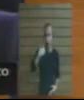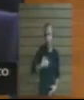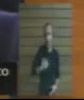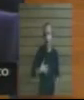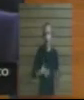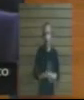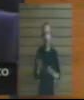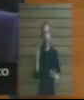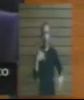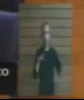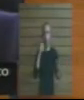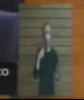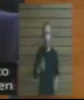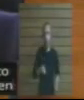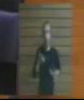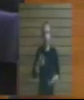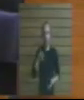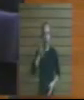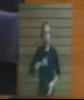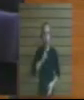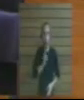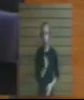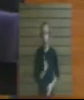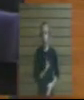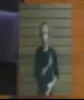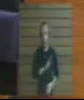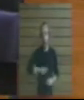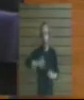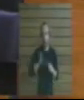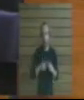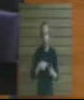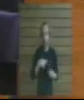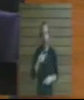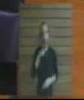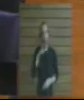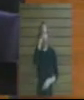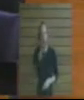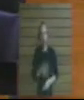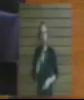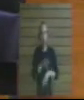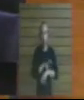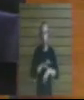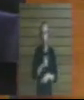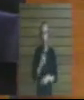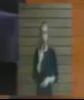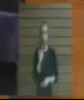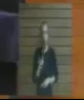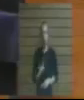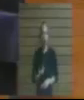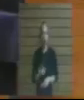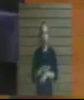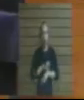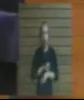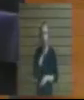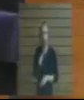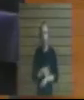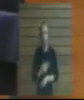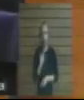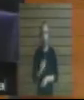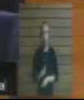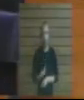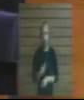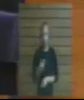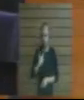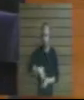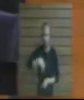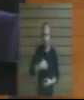otra falsedad. En segundo lugar, ahora el consejero parece que, en fin, que no ha sido... Oiga, el consejero expresó con rotundidad lo